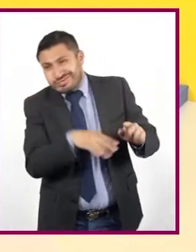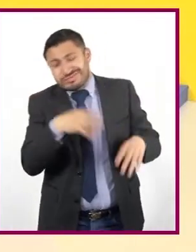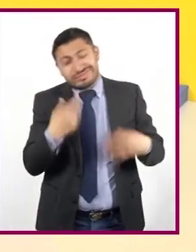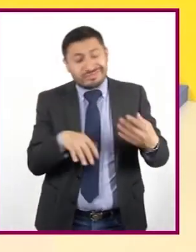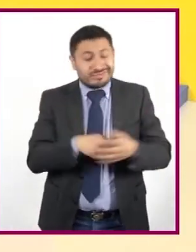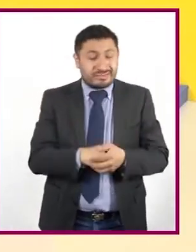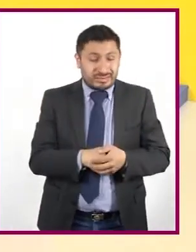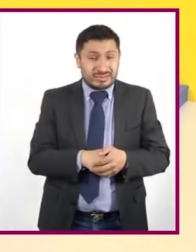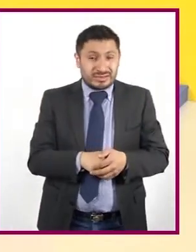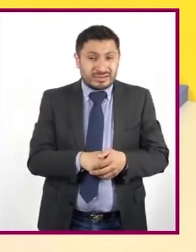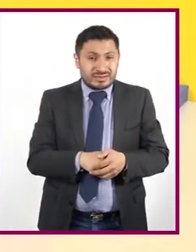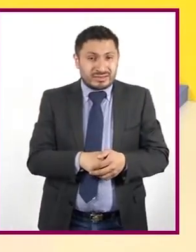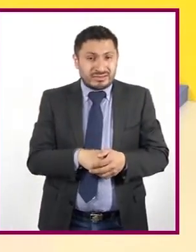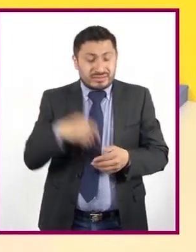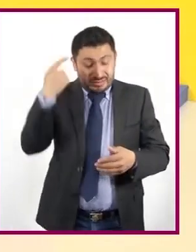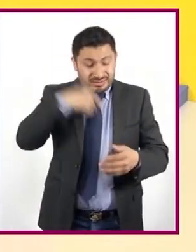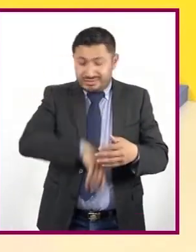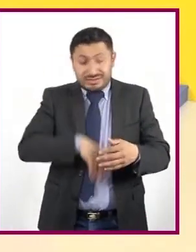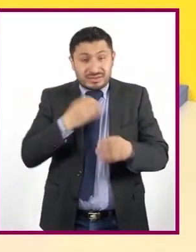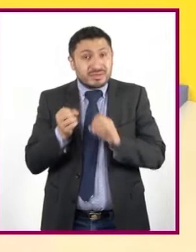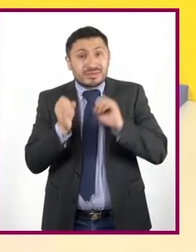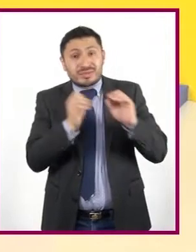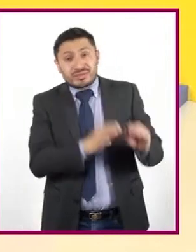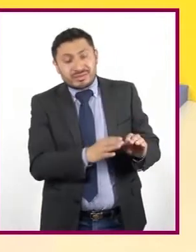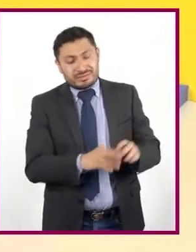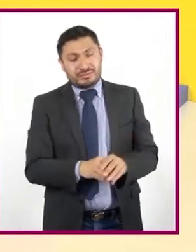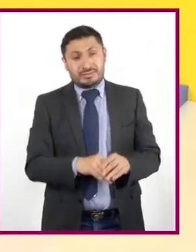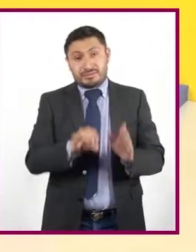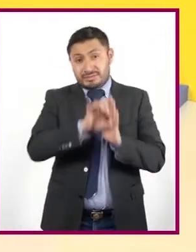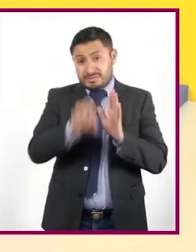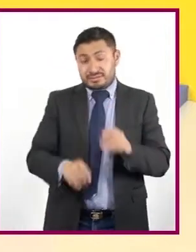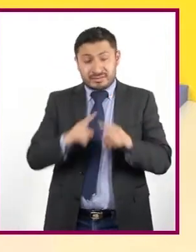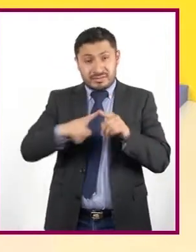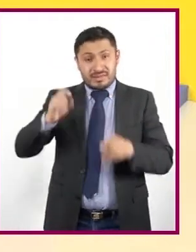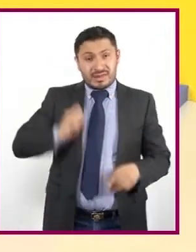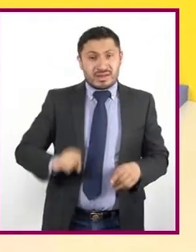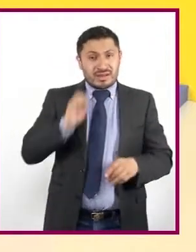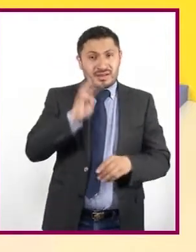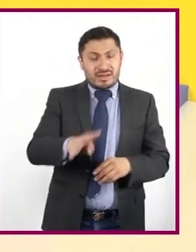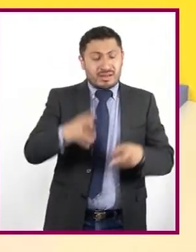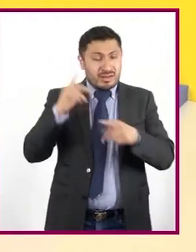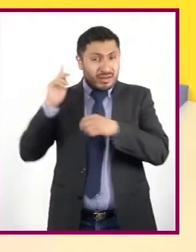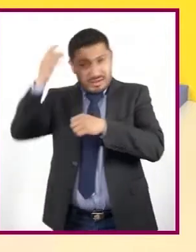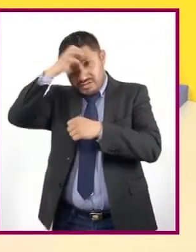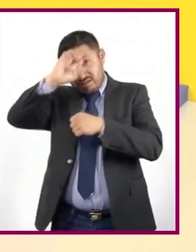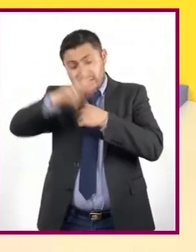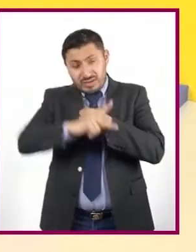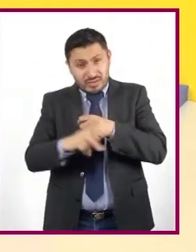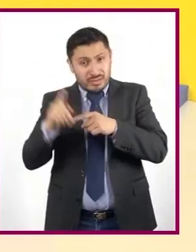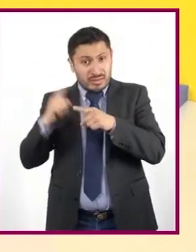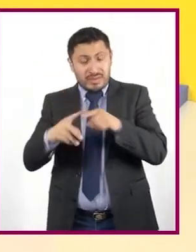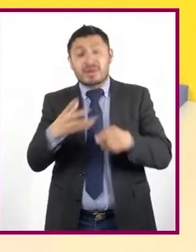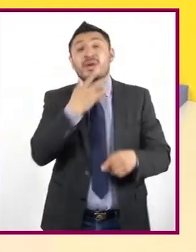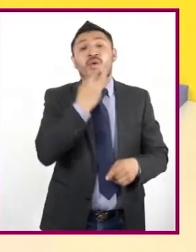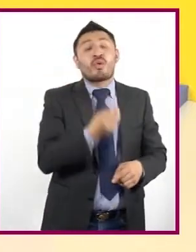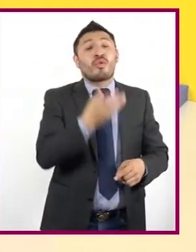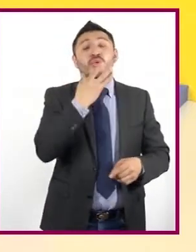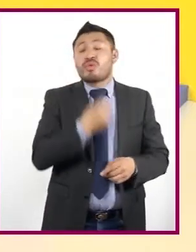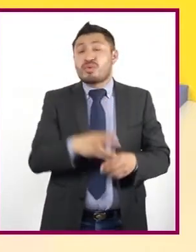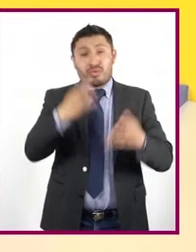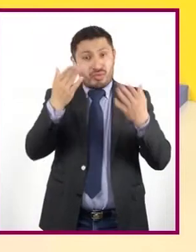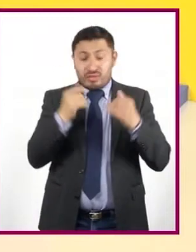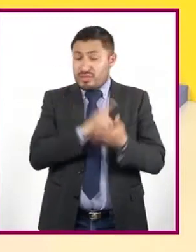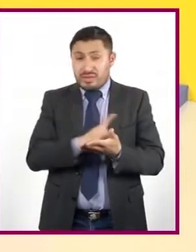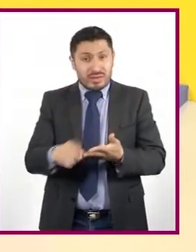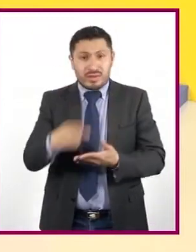ejemplo: en el siglo XIX, en varias partes de Europa, los judíos prácticamente no tenían derecho a ejercer una